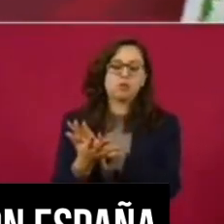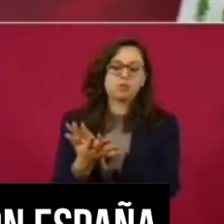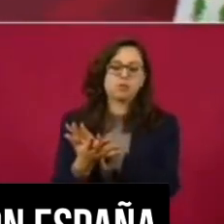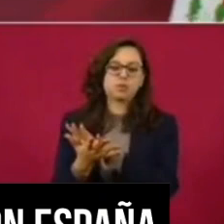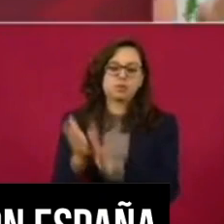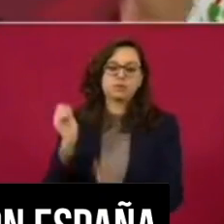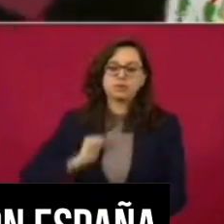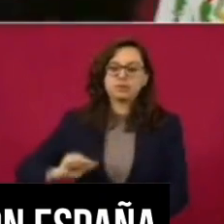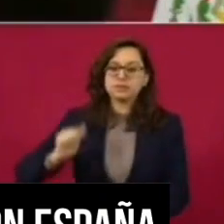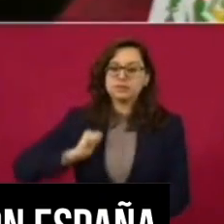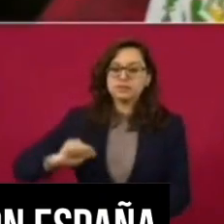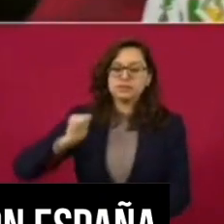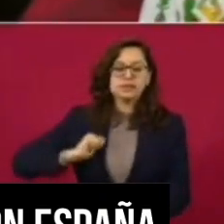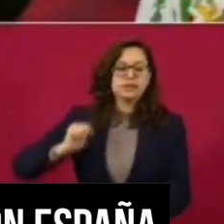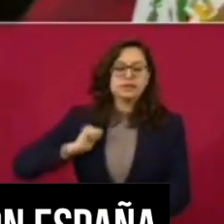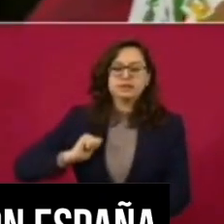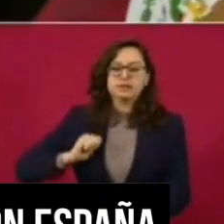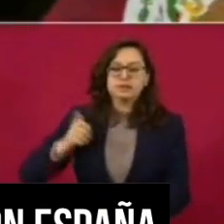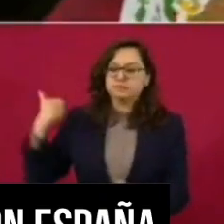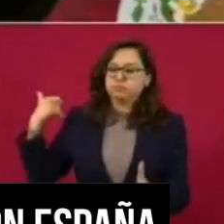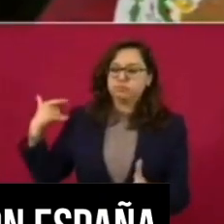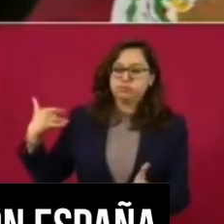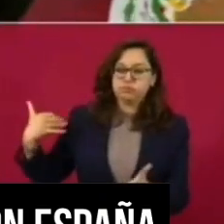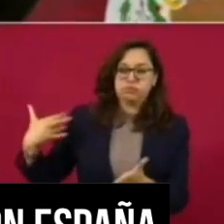una pro mismo promiscuidad